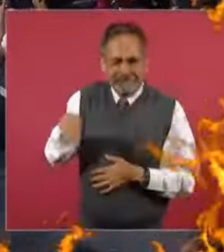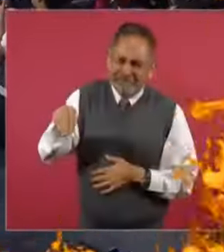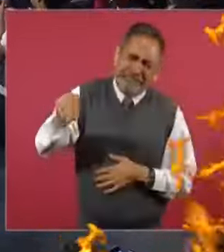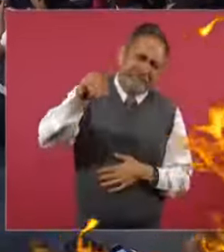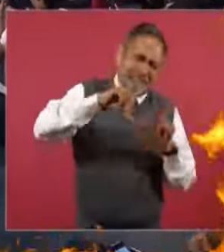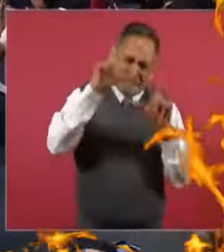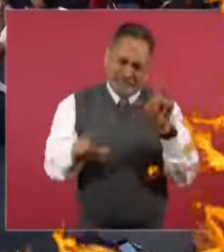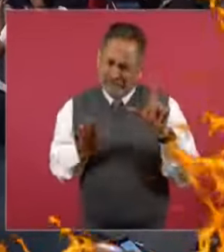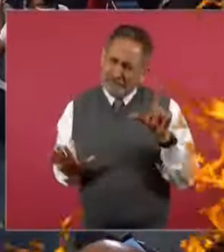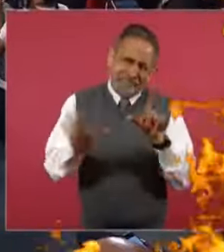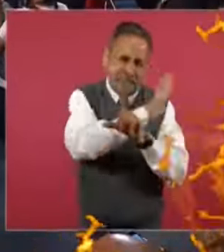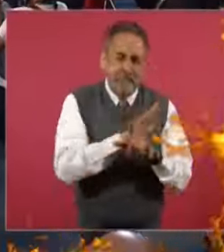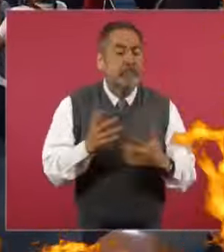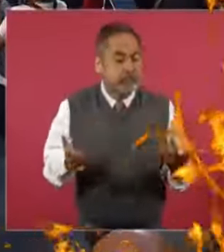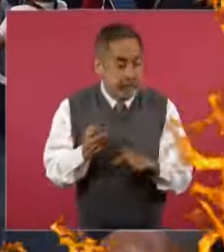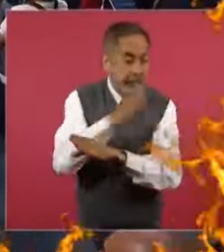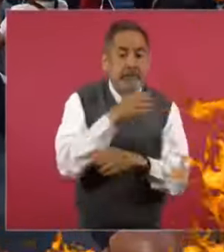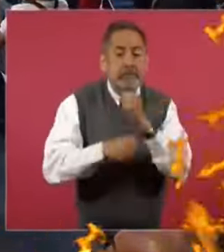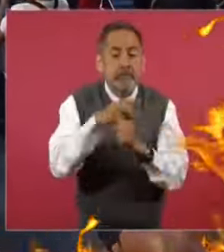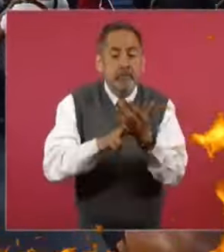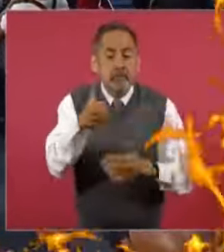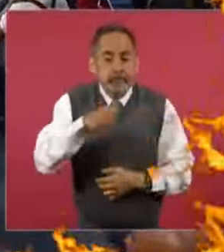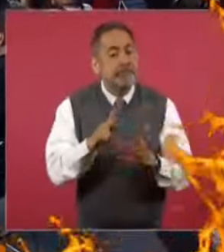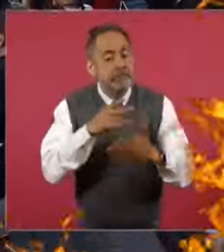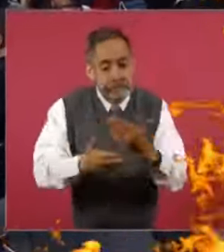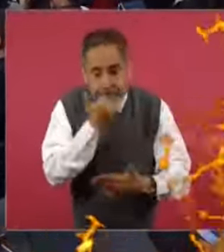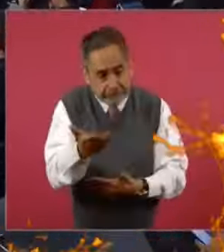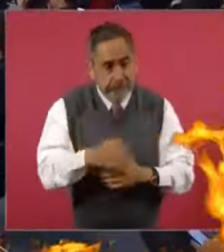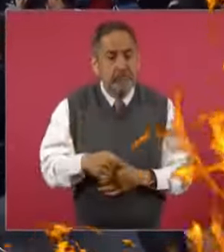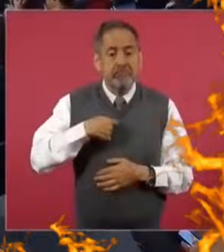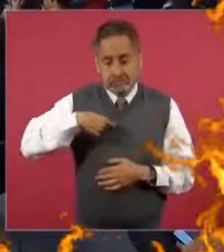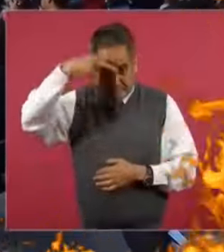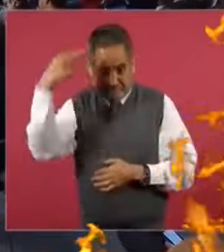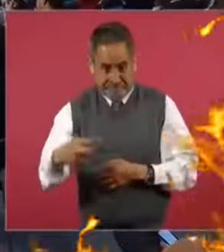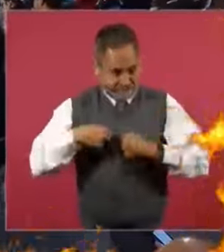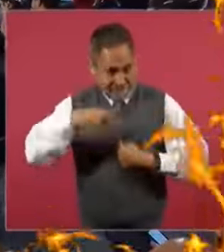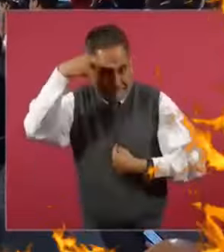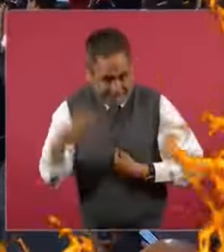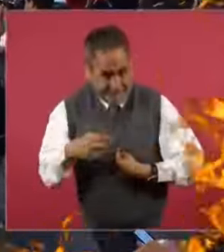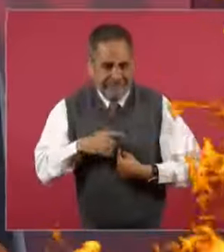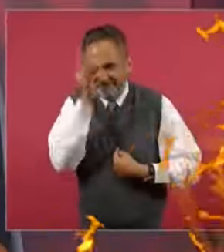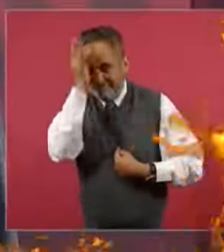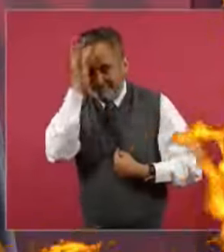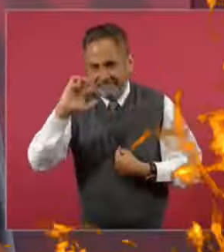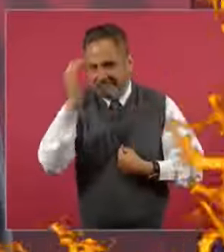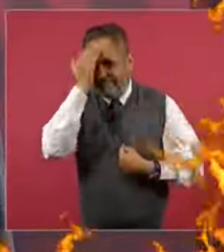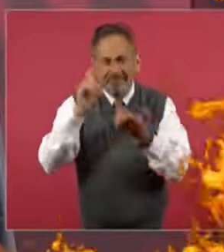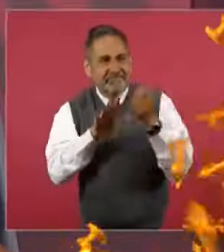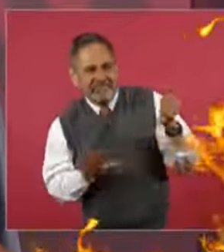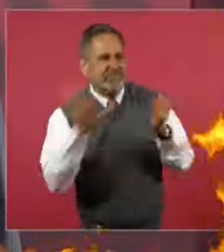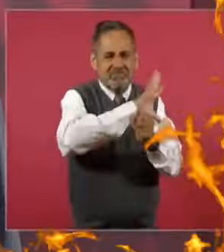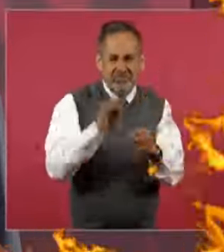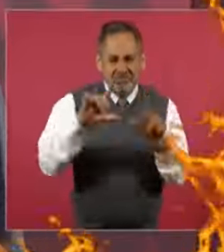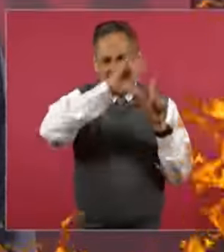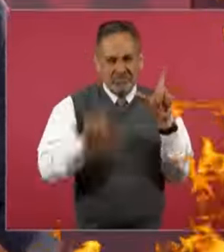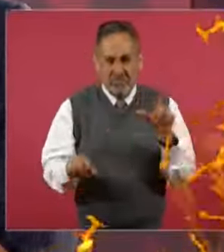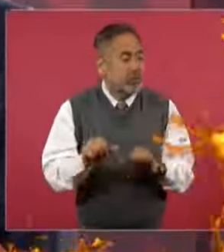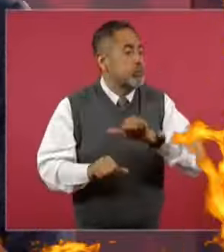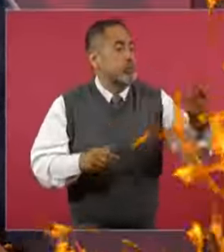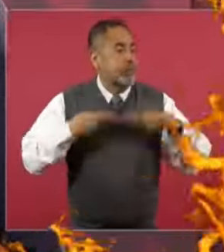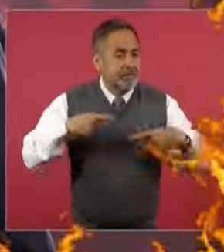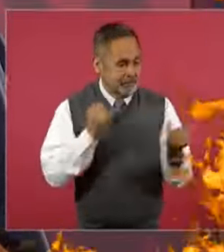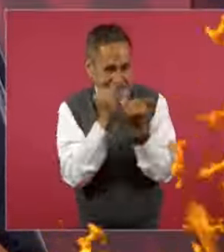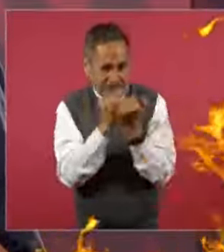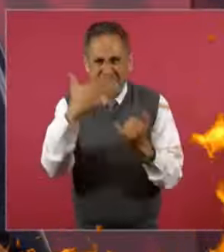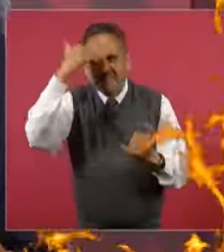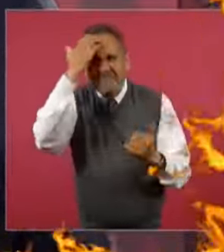país, que en el 2006 no lo conocía, pero soy el mexicano que más conoce el territorio. No hay ningún